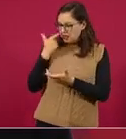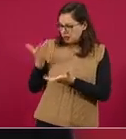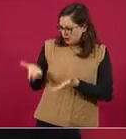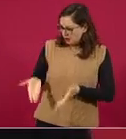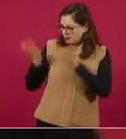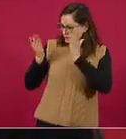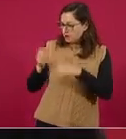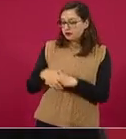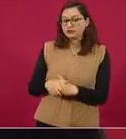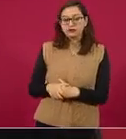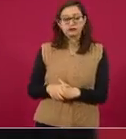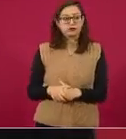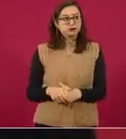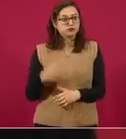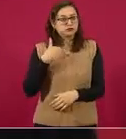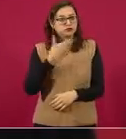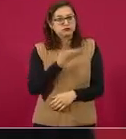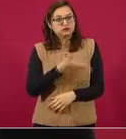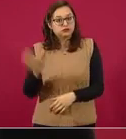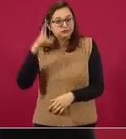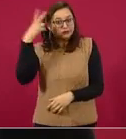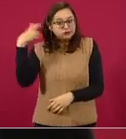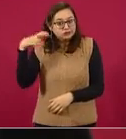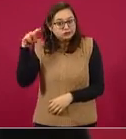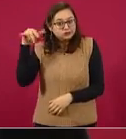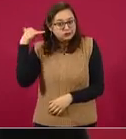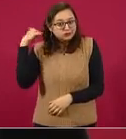Iba yo hasta Yucatán, pues